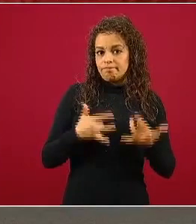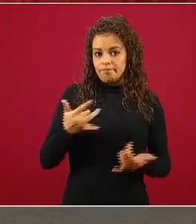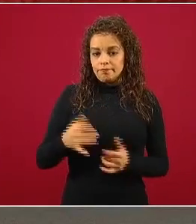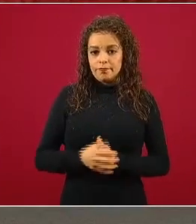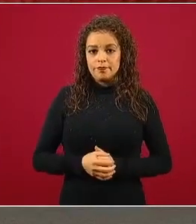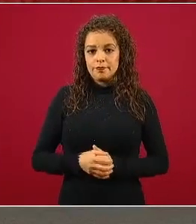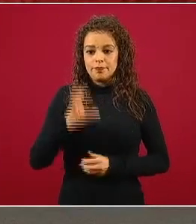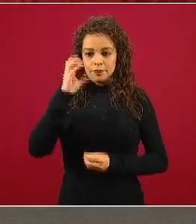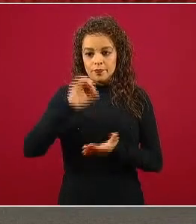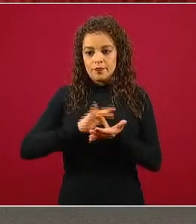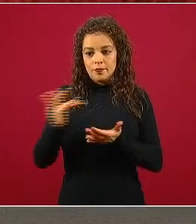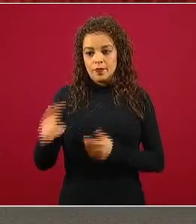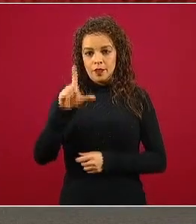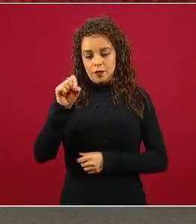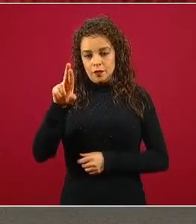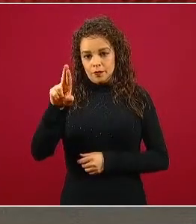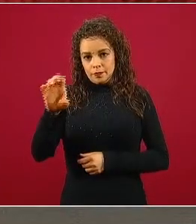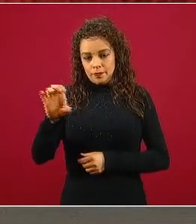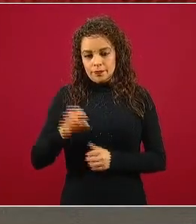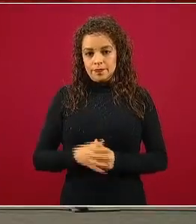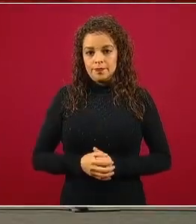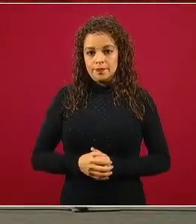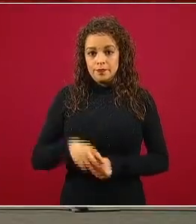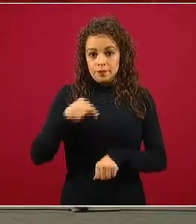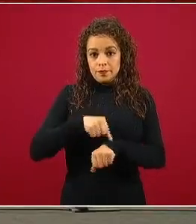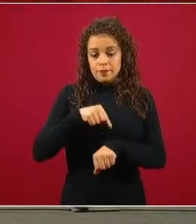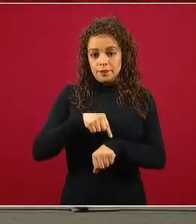Muchas gracias, Lore. Son las